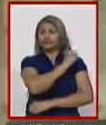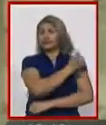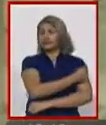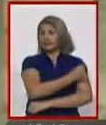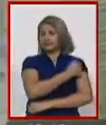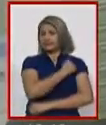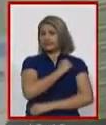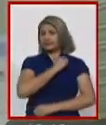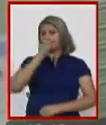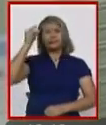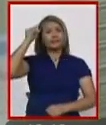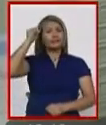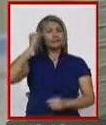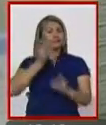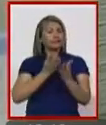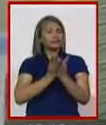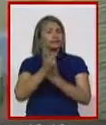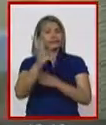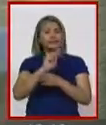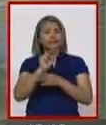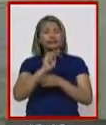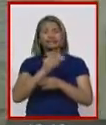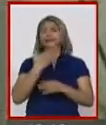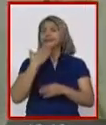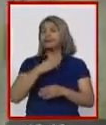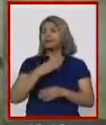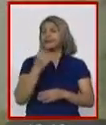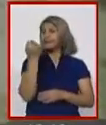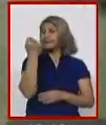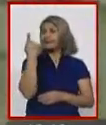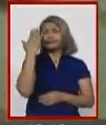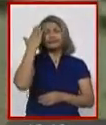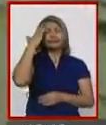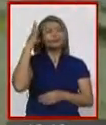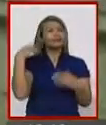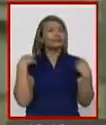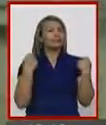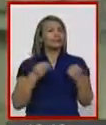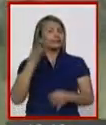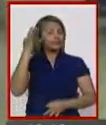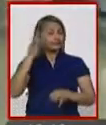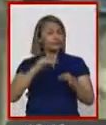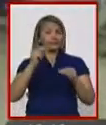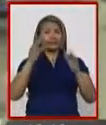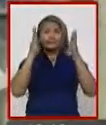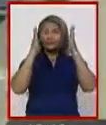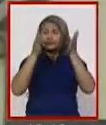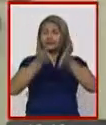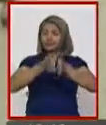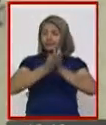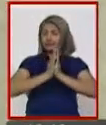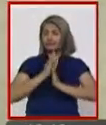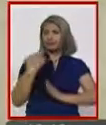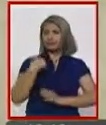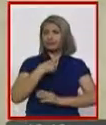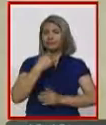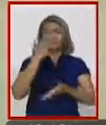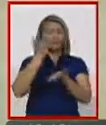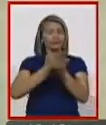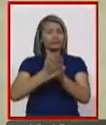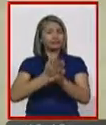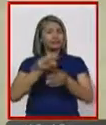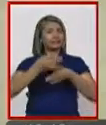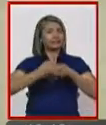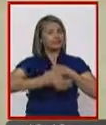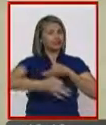el gobierno nacional a través del ministerio de salud el cual sea aplazado o no lo entiende a la salud si no atienden nuestras demandas nosotros declaramos un